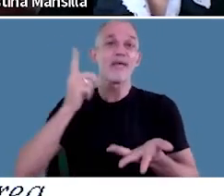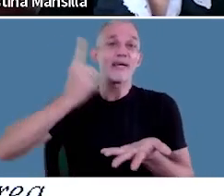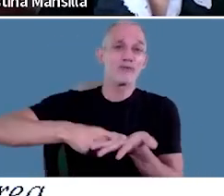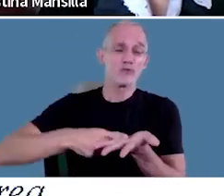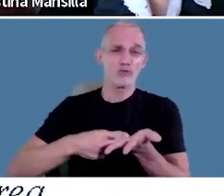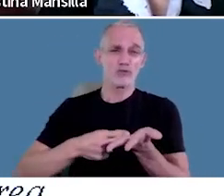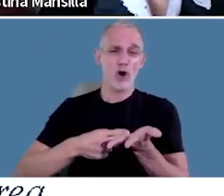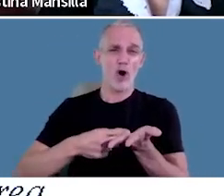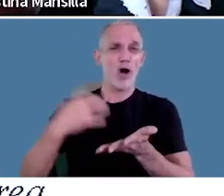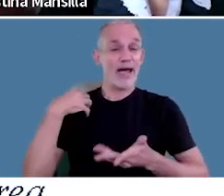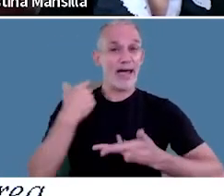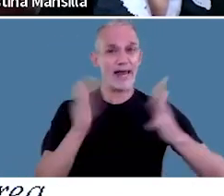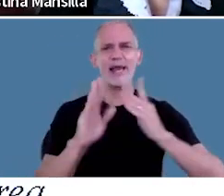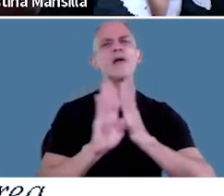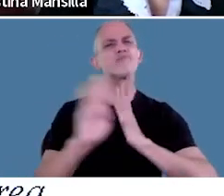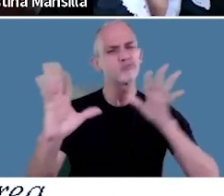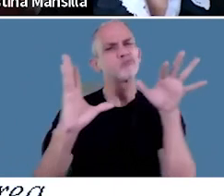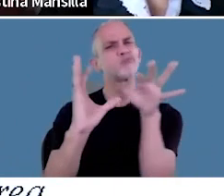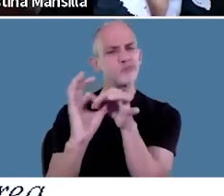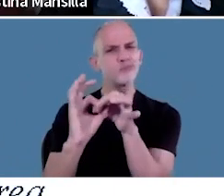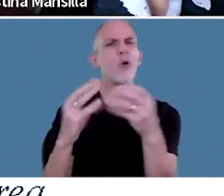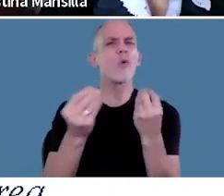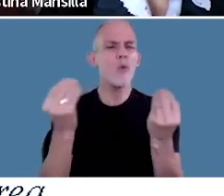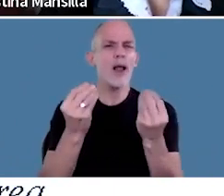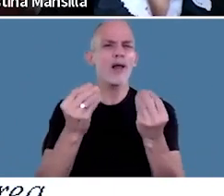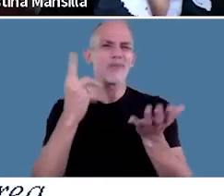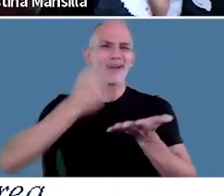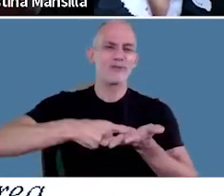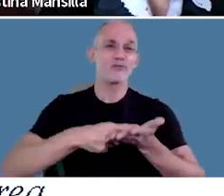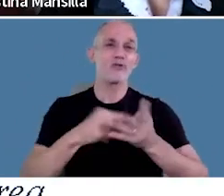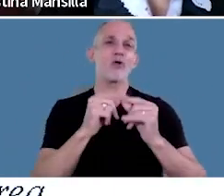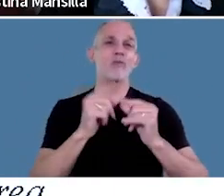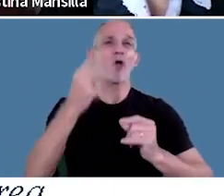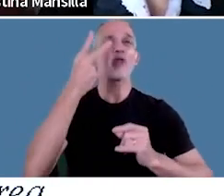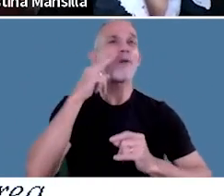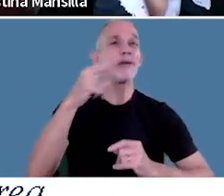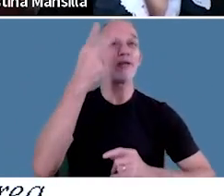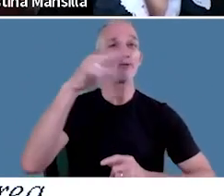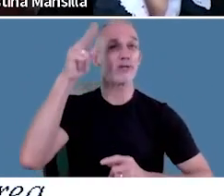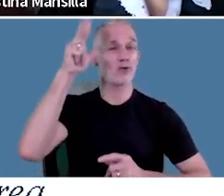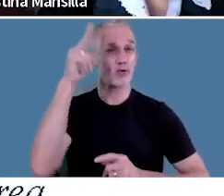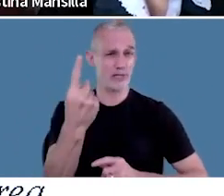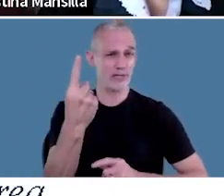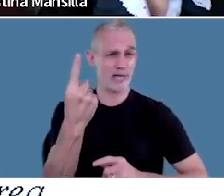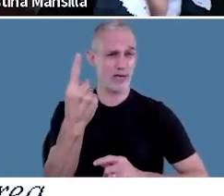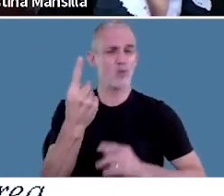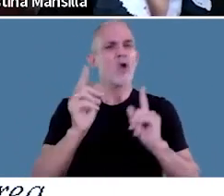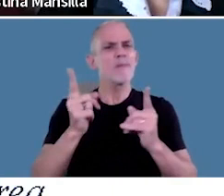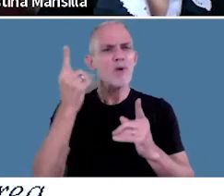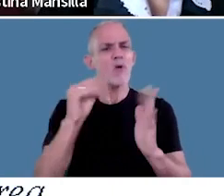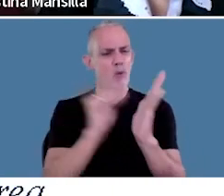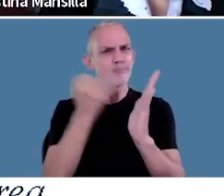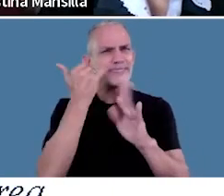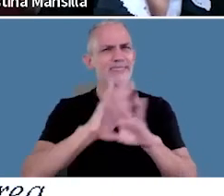general está directamente vinculada con la resolución 2281, que ha previsto y ya